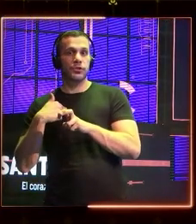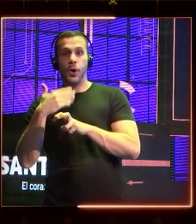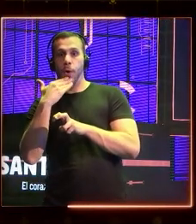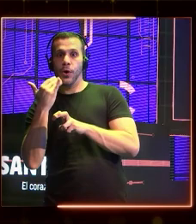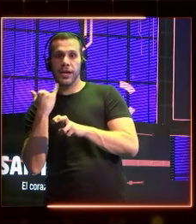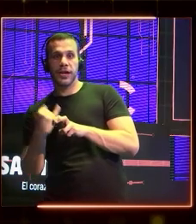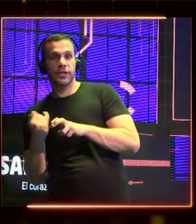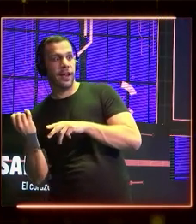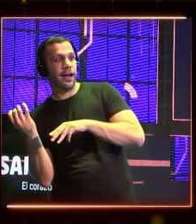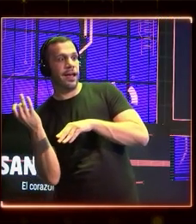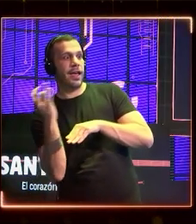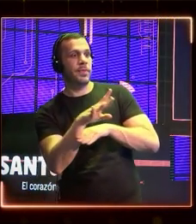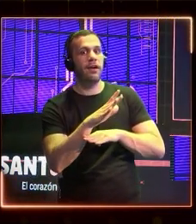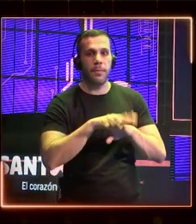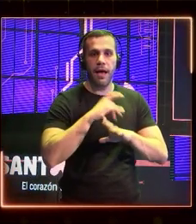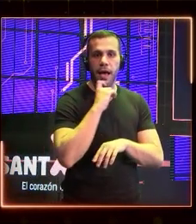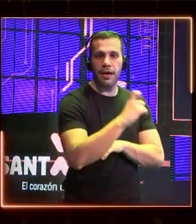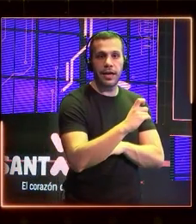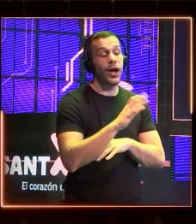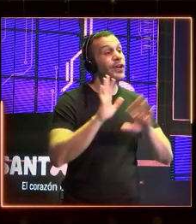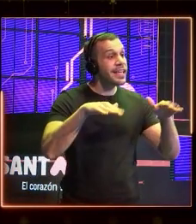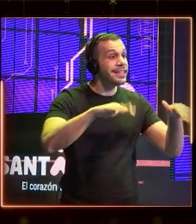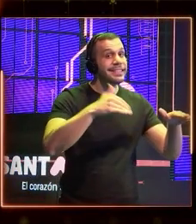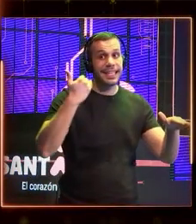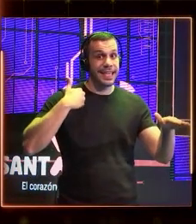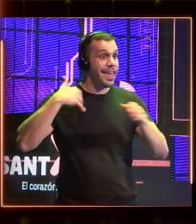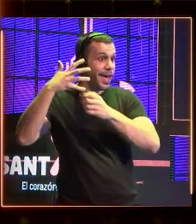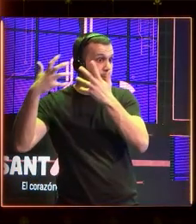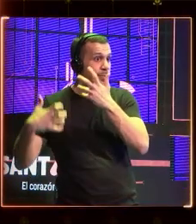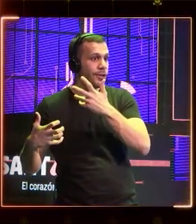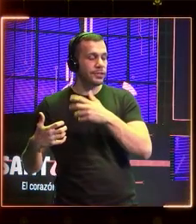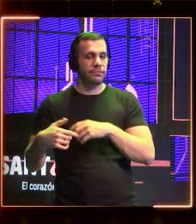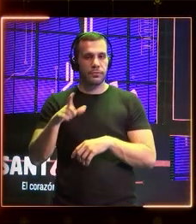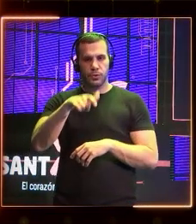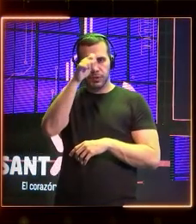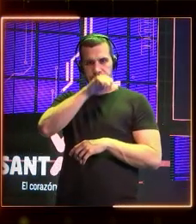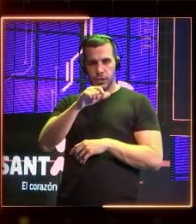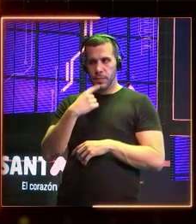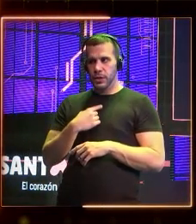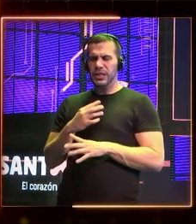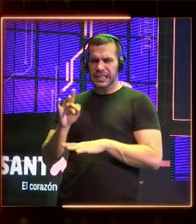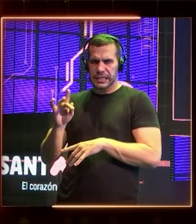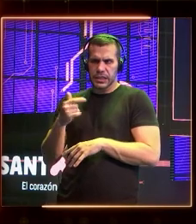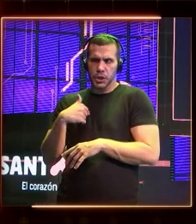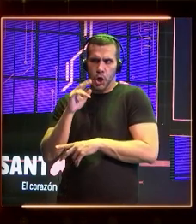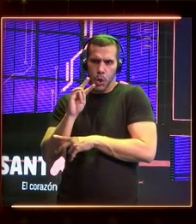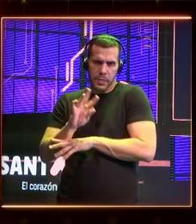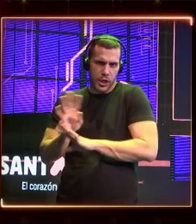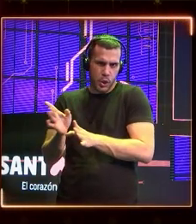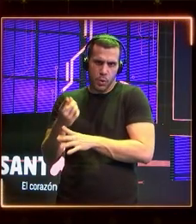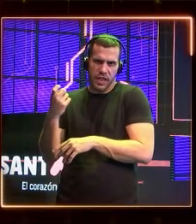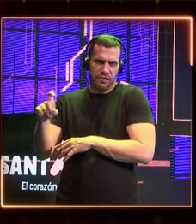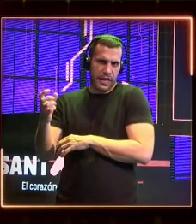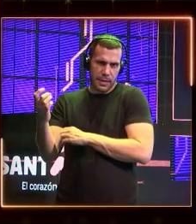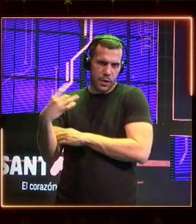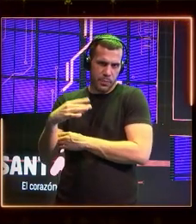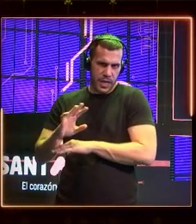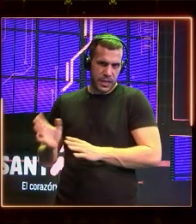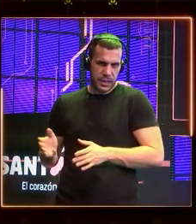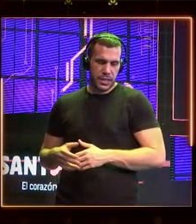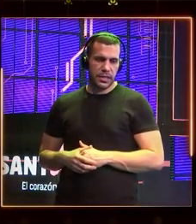sociales Oye que ya sacado el post hubo un chico que me dijo ya lo miro yo no hace falta que me lo